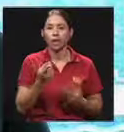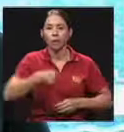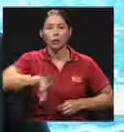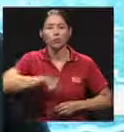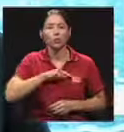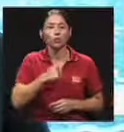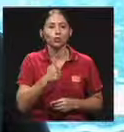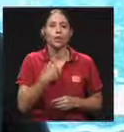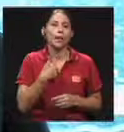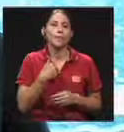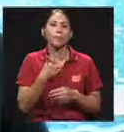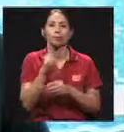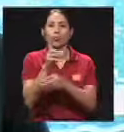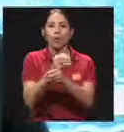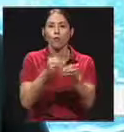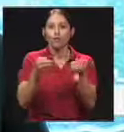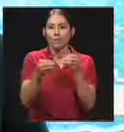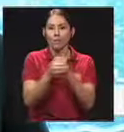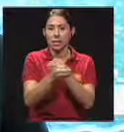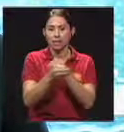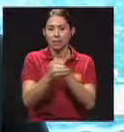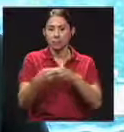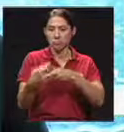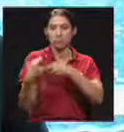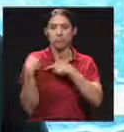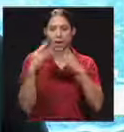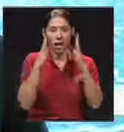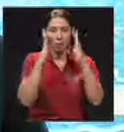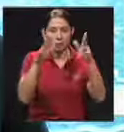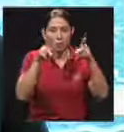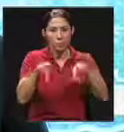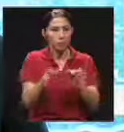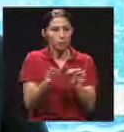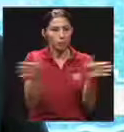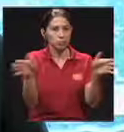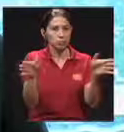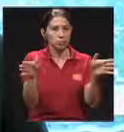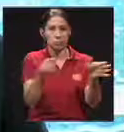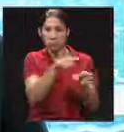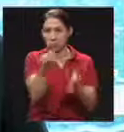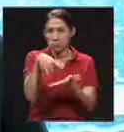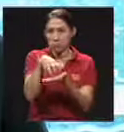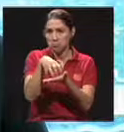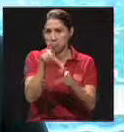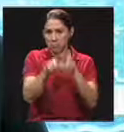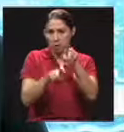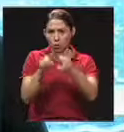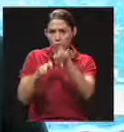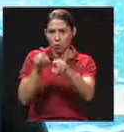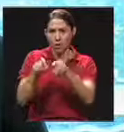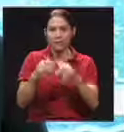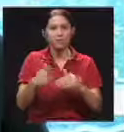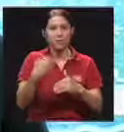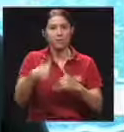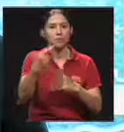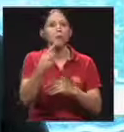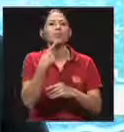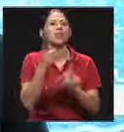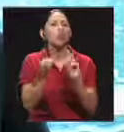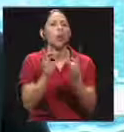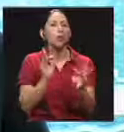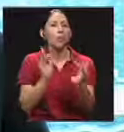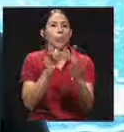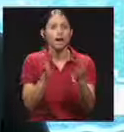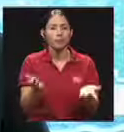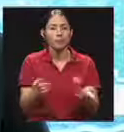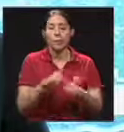tenemos una oficina encargada de atención al público para atender las consultas de las personas, ahí más adelante vamos a dar los contactos,